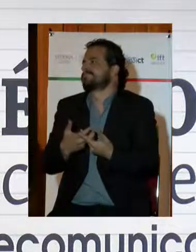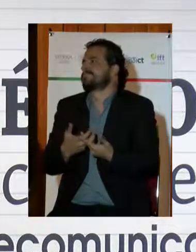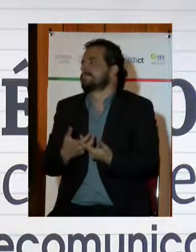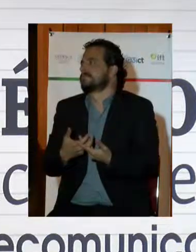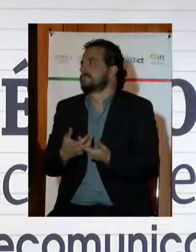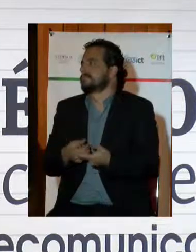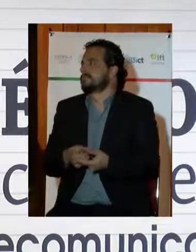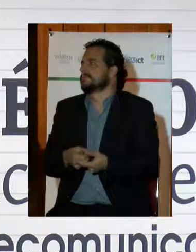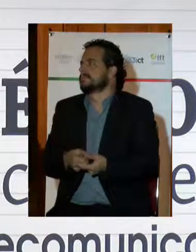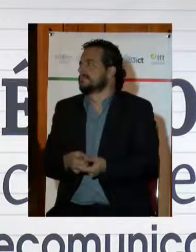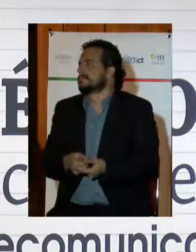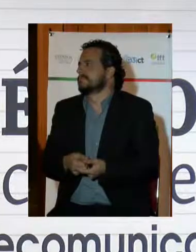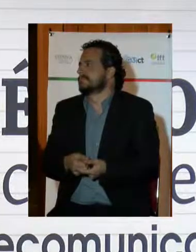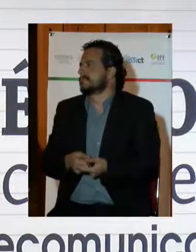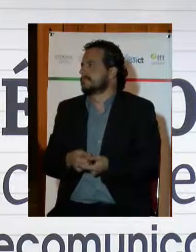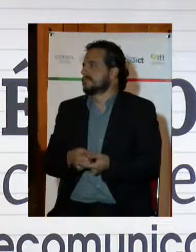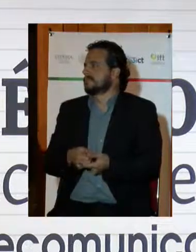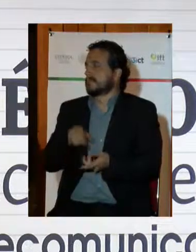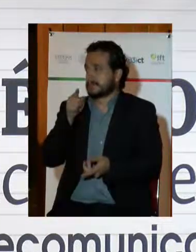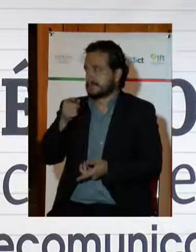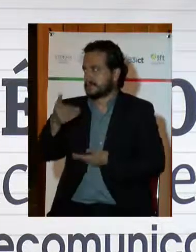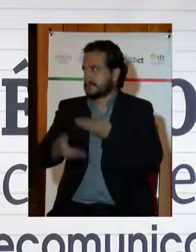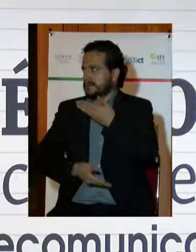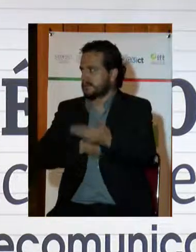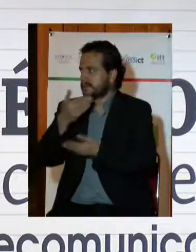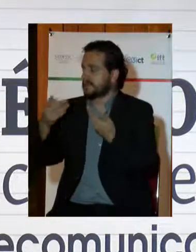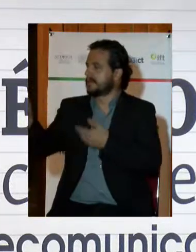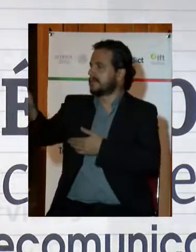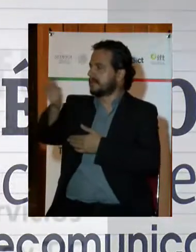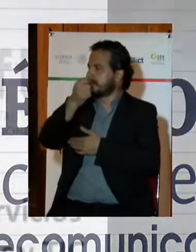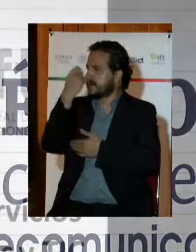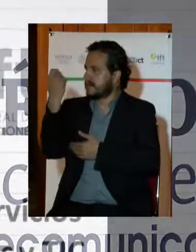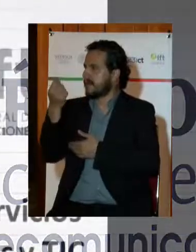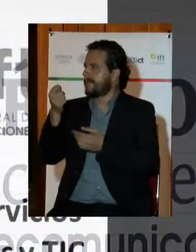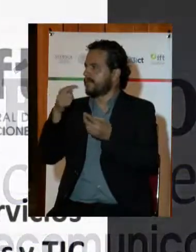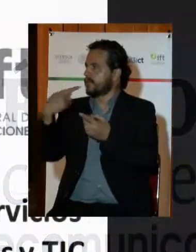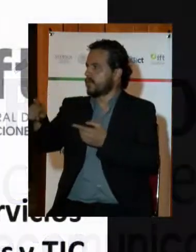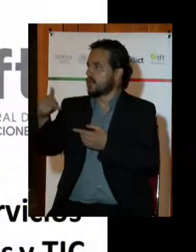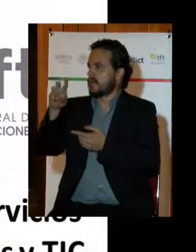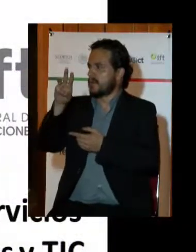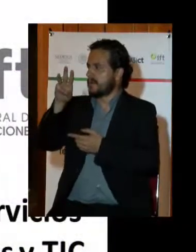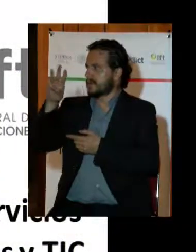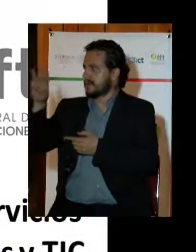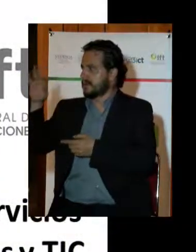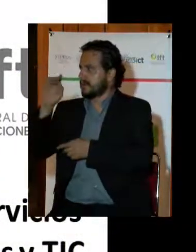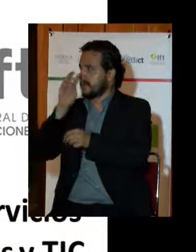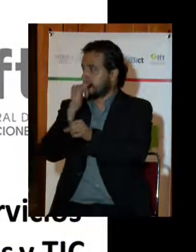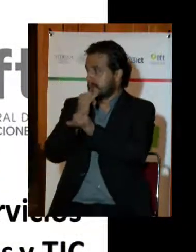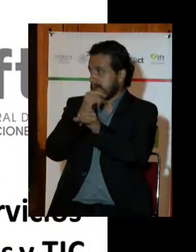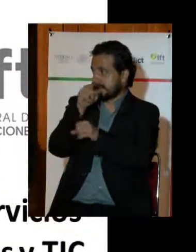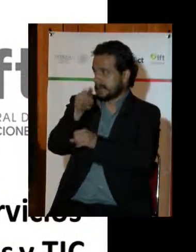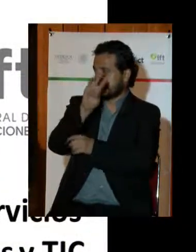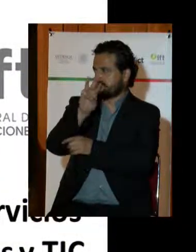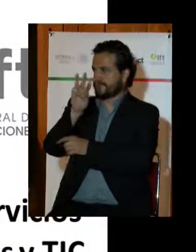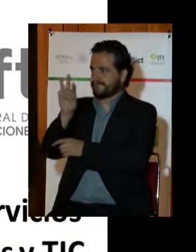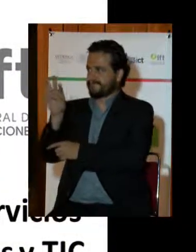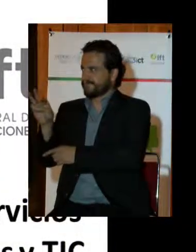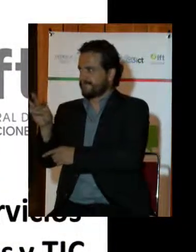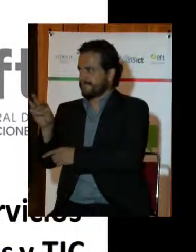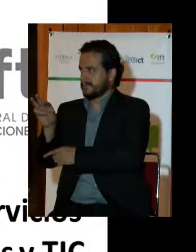en sus servicios, en los equipos que comercializan, en sus portales, mediante los cuales comercializan los